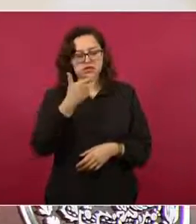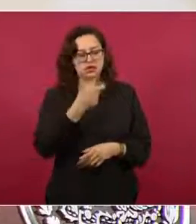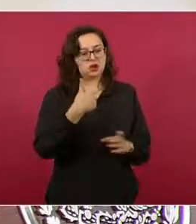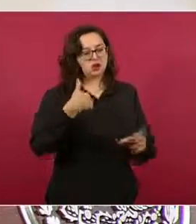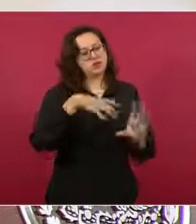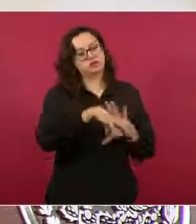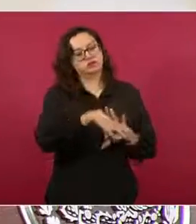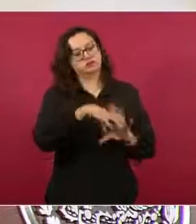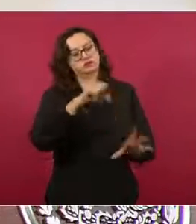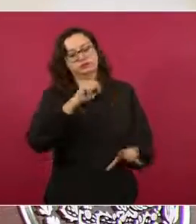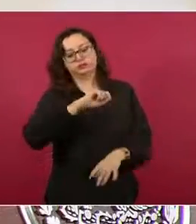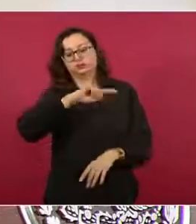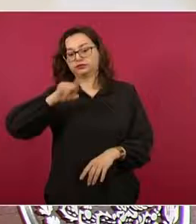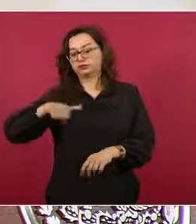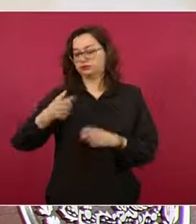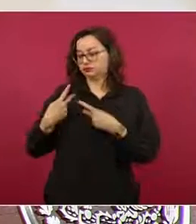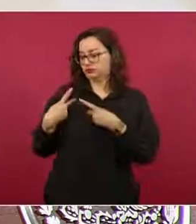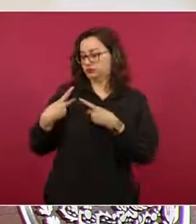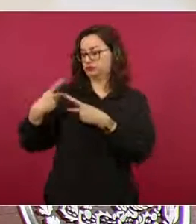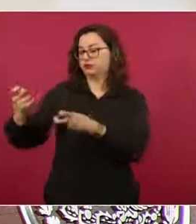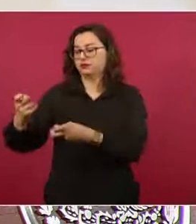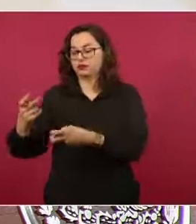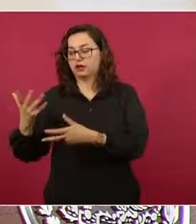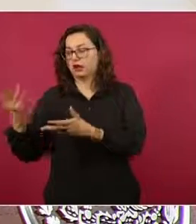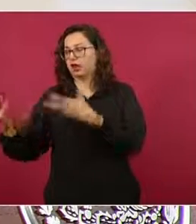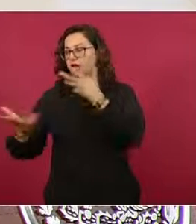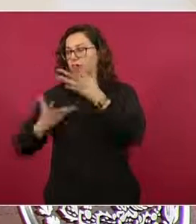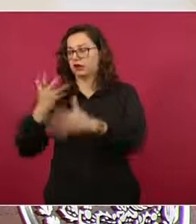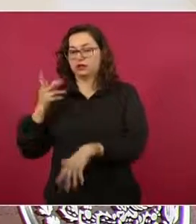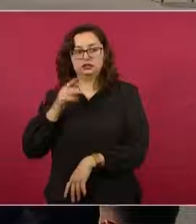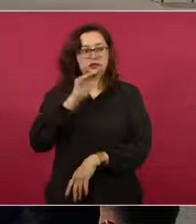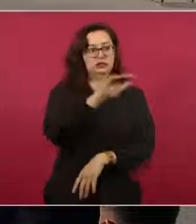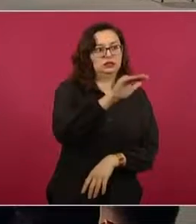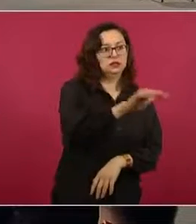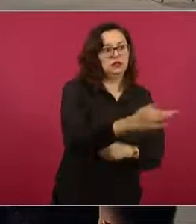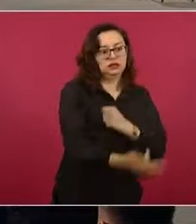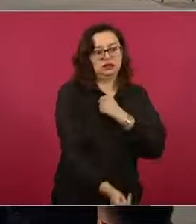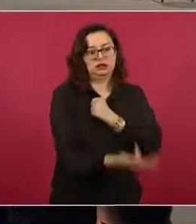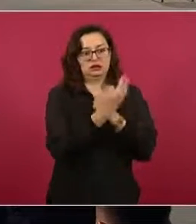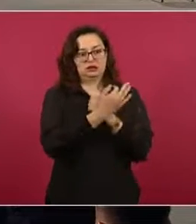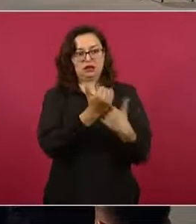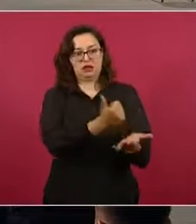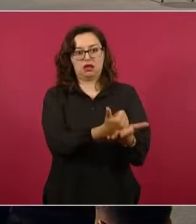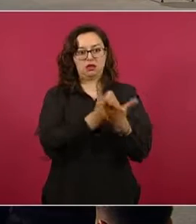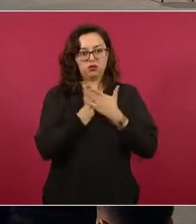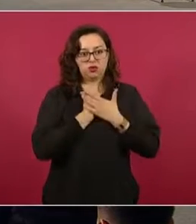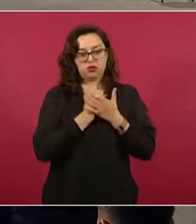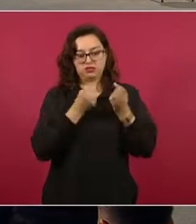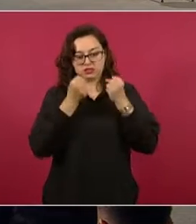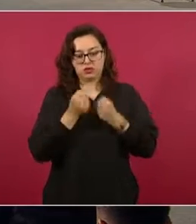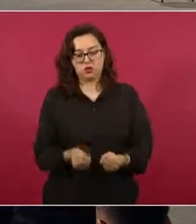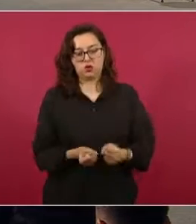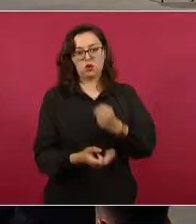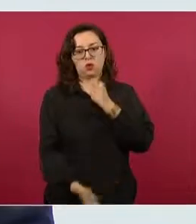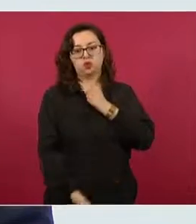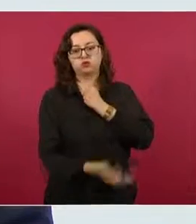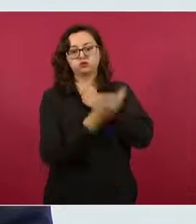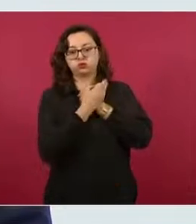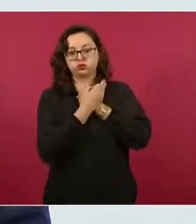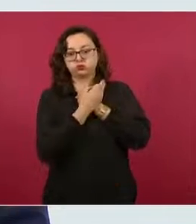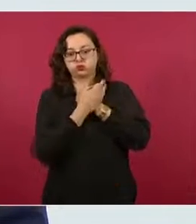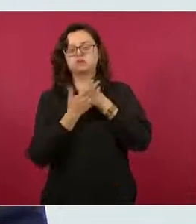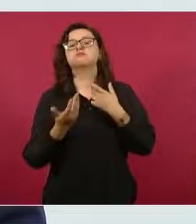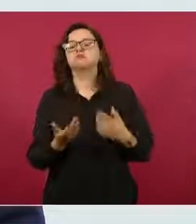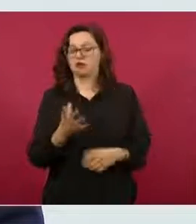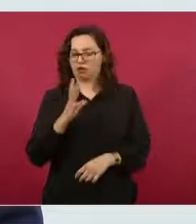lo robaran, me cubre la ventanilla donde dice el cambio con un seguro contra robos. Y